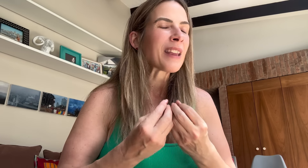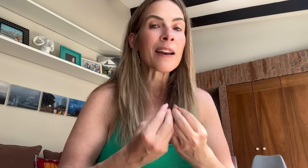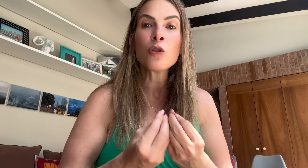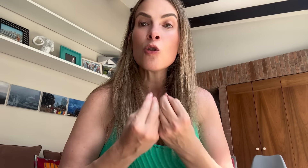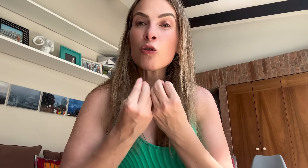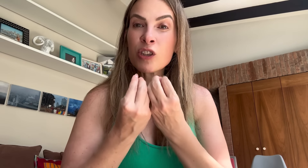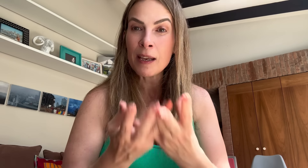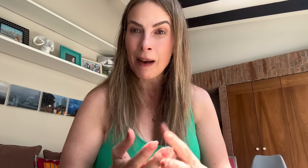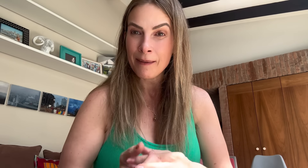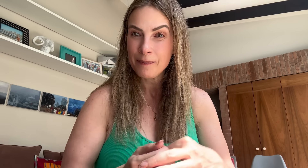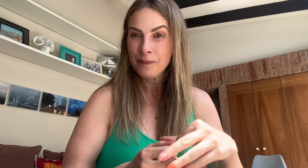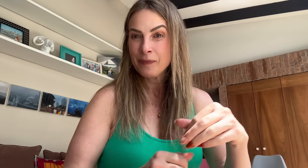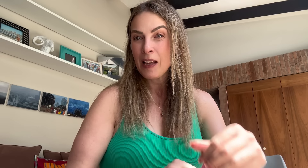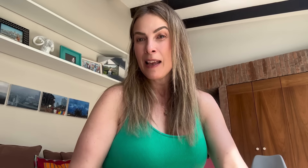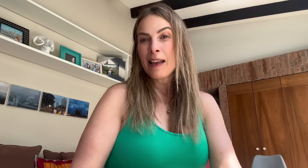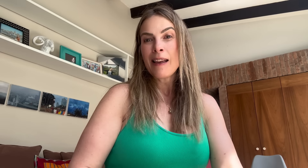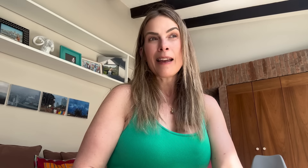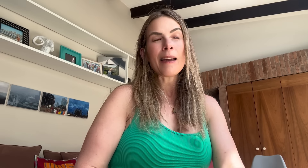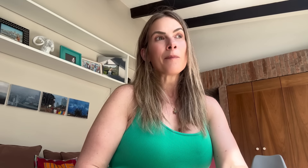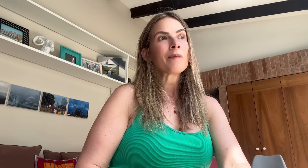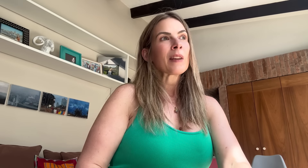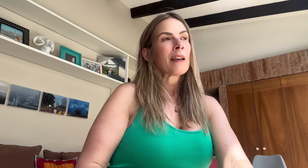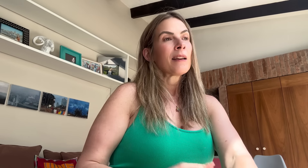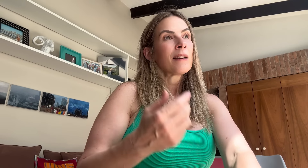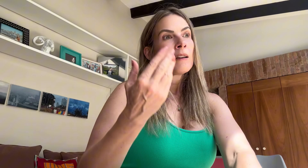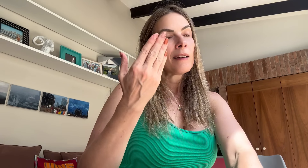pero tan nociva.